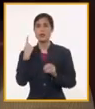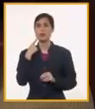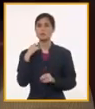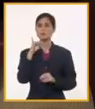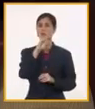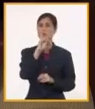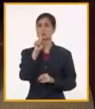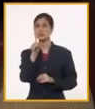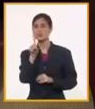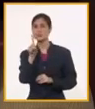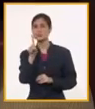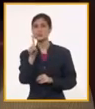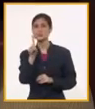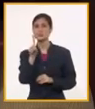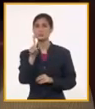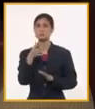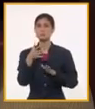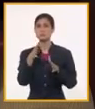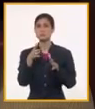71